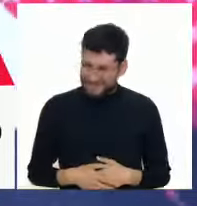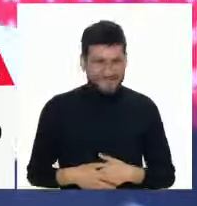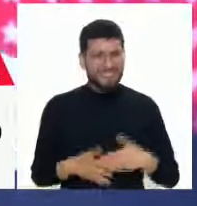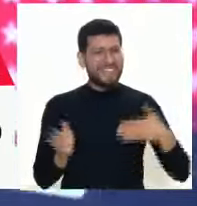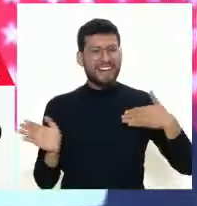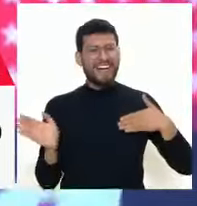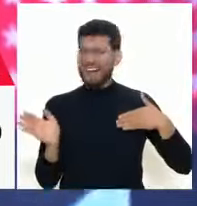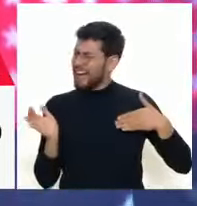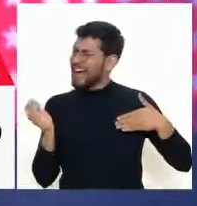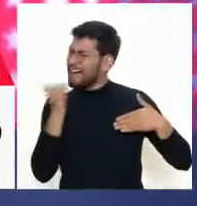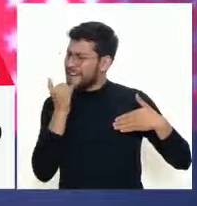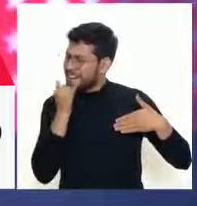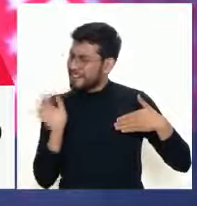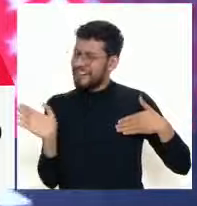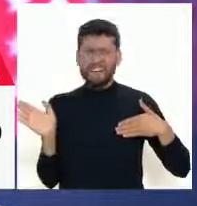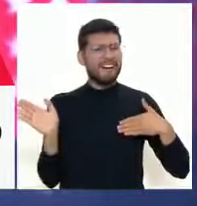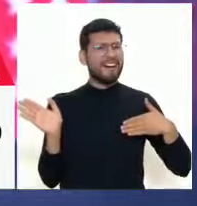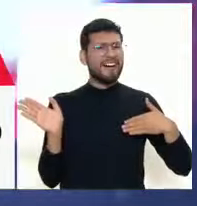¿Qué pasó?